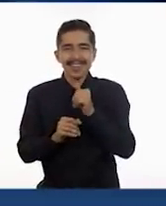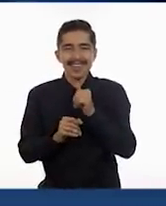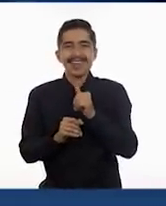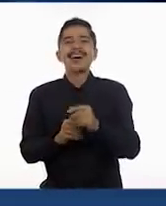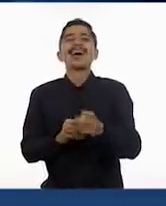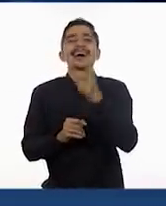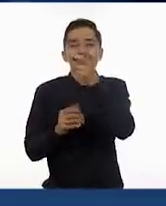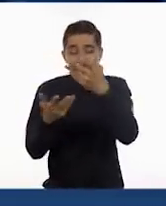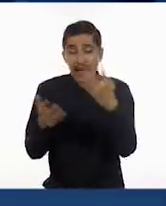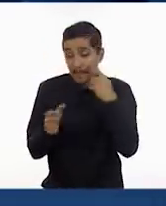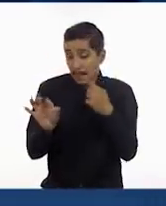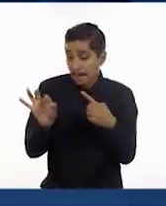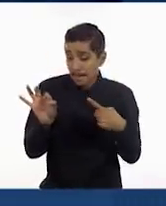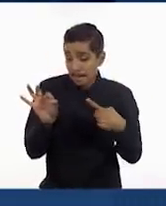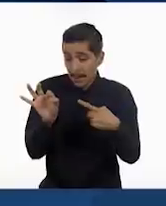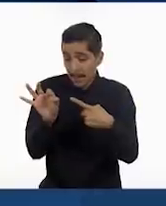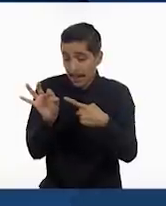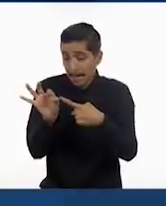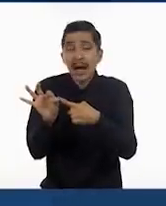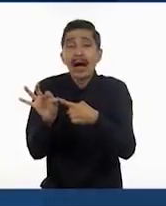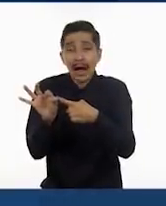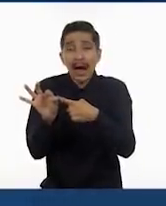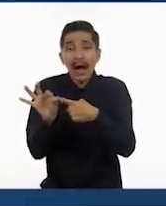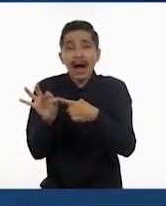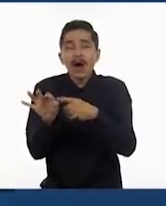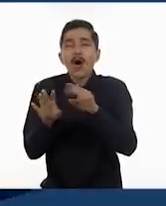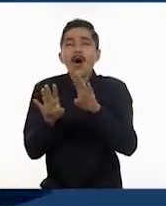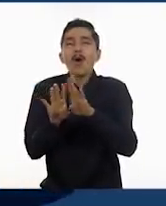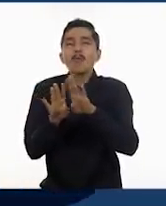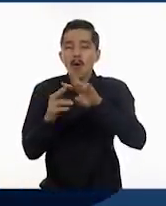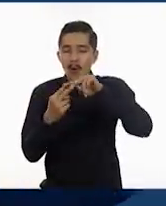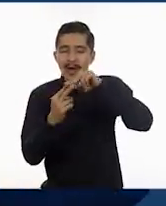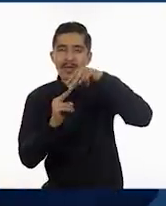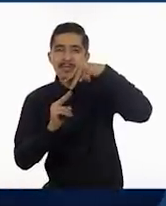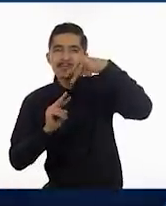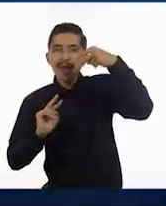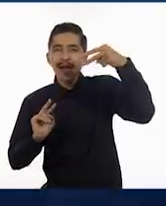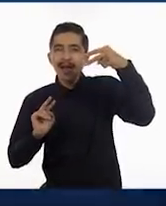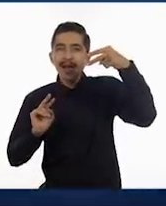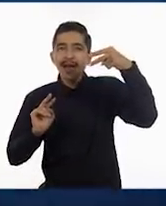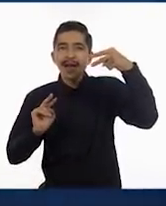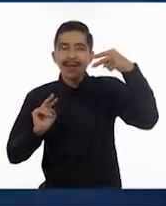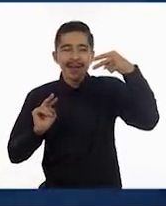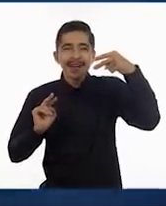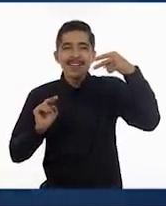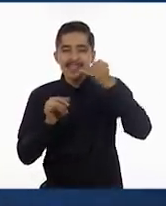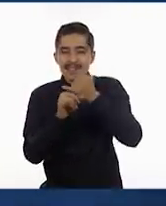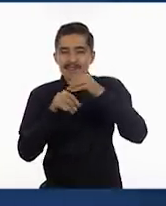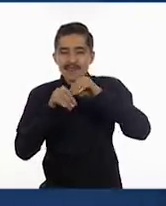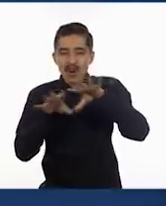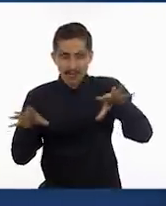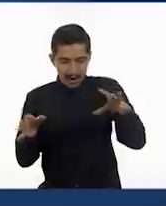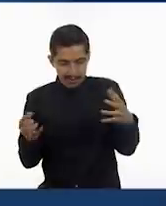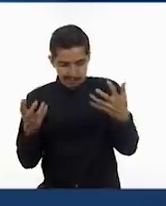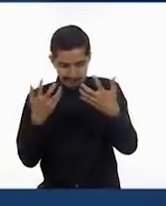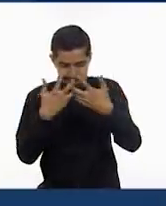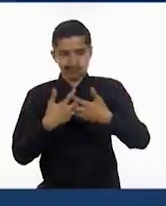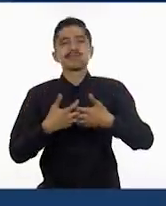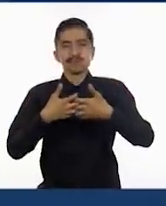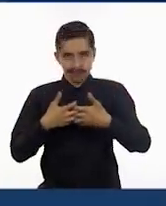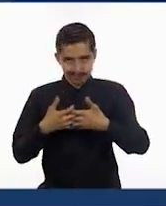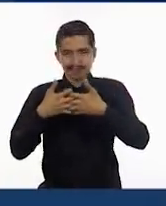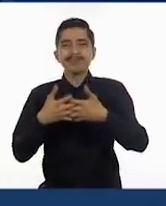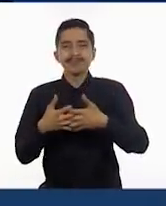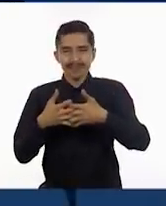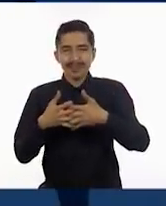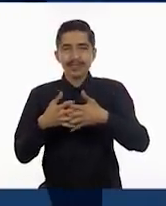núcleos. ¿Para qué? Para que se combine esa información genética y entonces al momento en que se combina